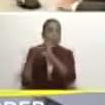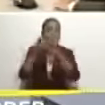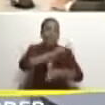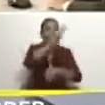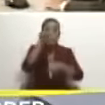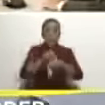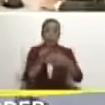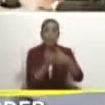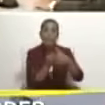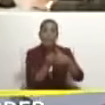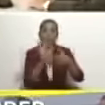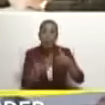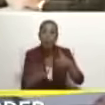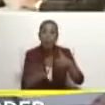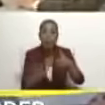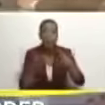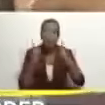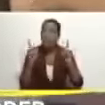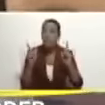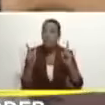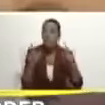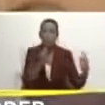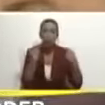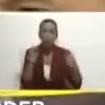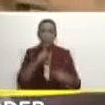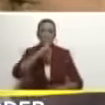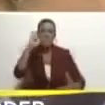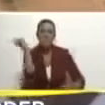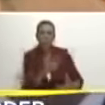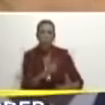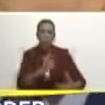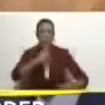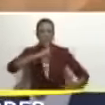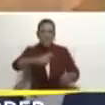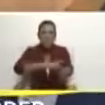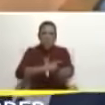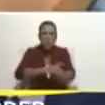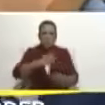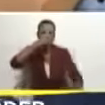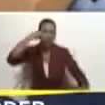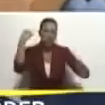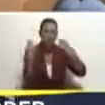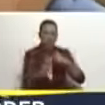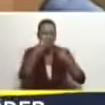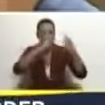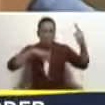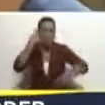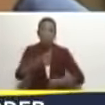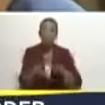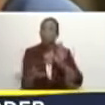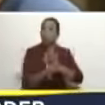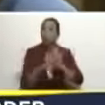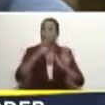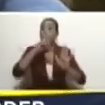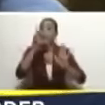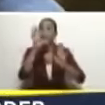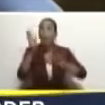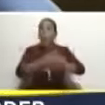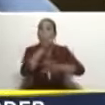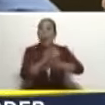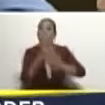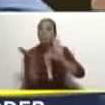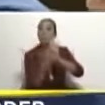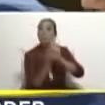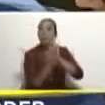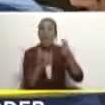nacional, no permitir discursos de odio, de intolerancia, que además son delitos.